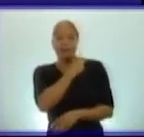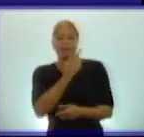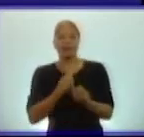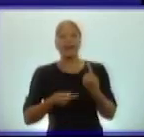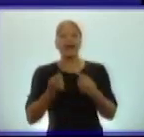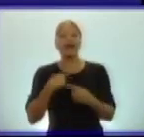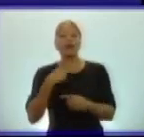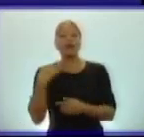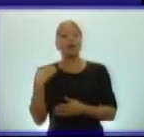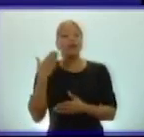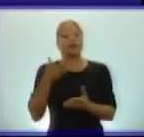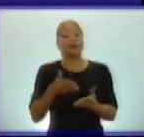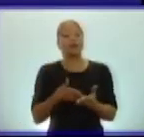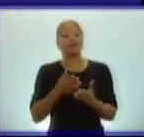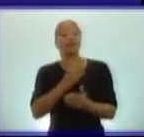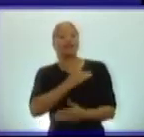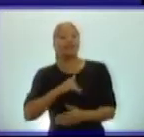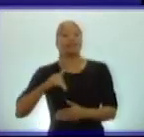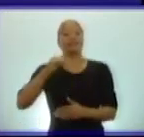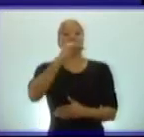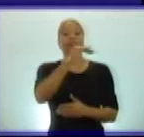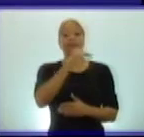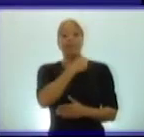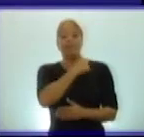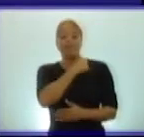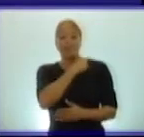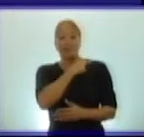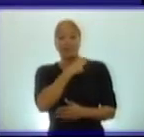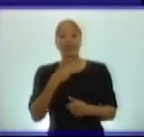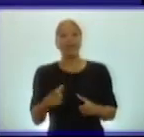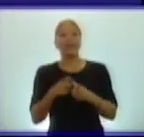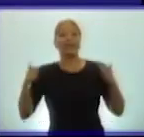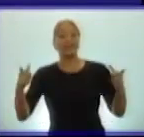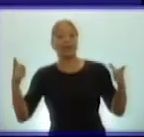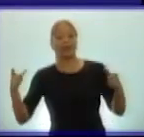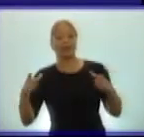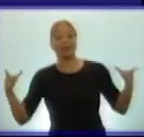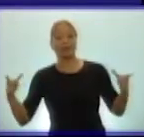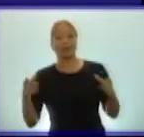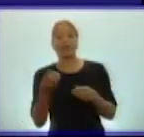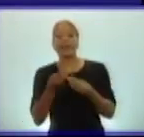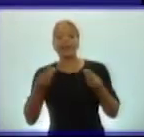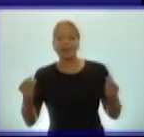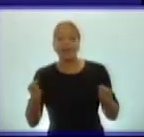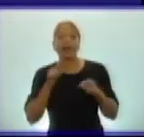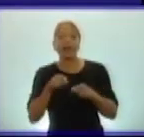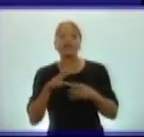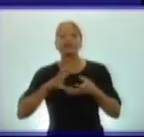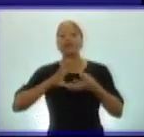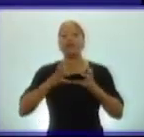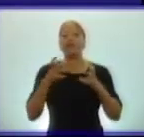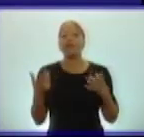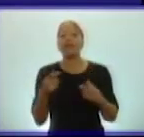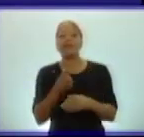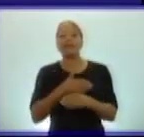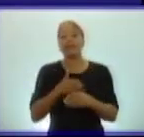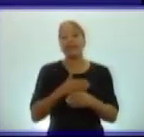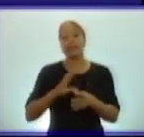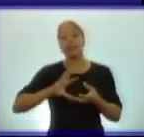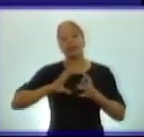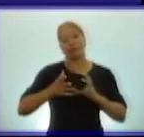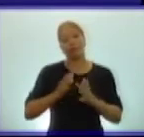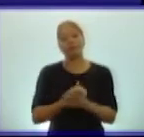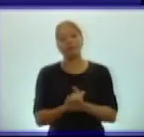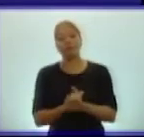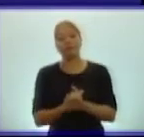a convertirse en terratenientes a partir de las grandes extensiones de tierra que obtuvieron, y que estos se forman de esta manera, como ustedes conocen también,